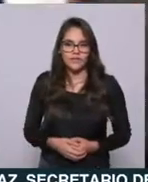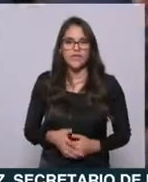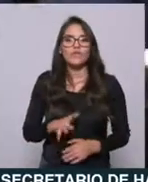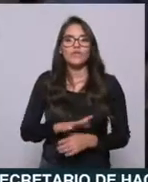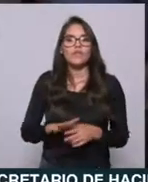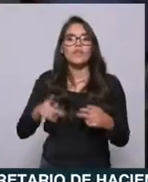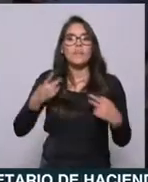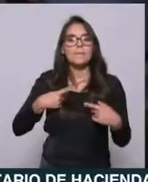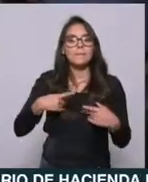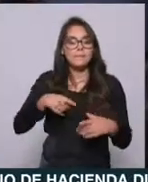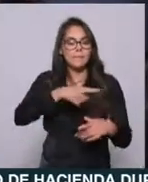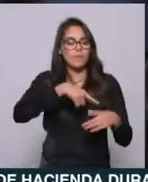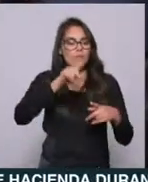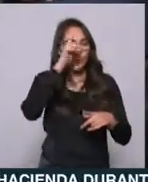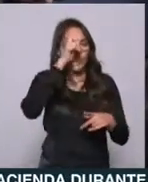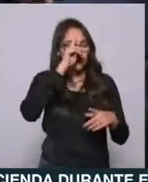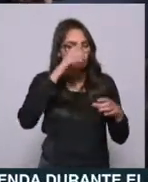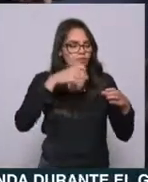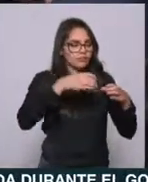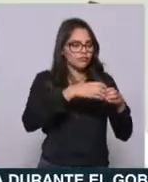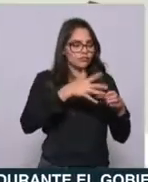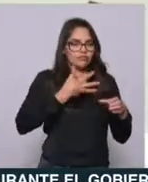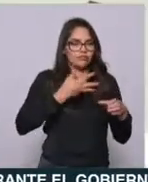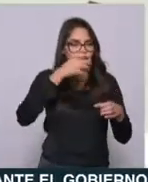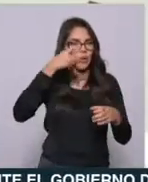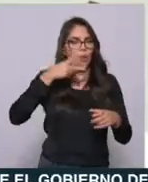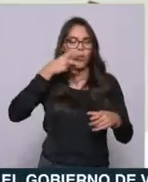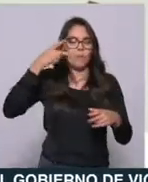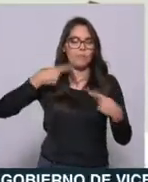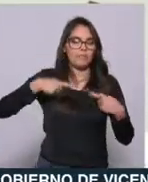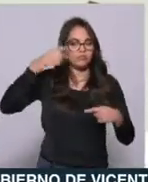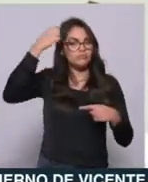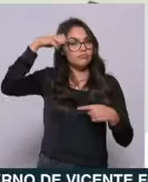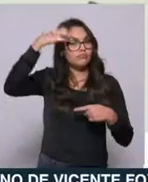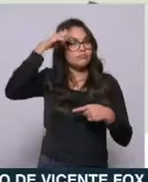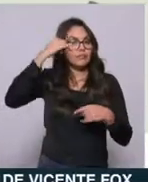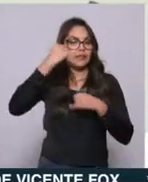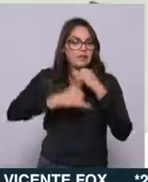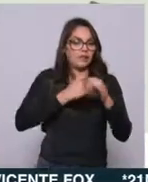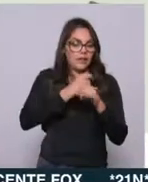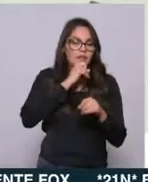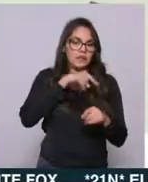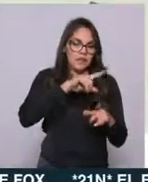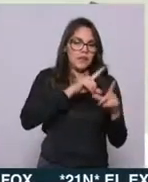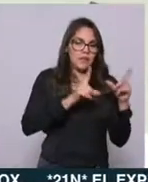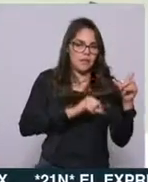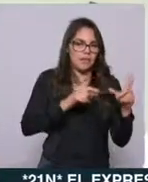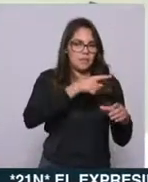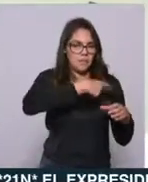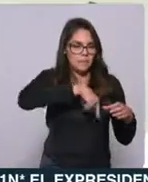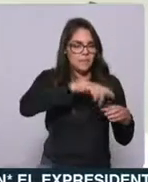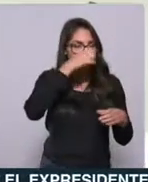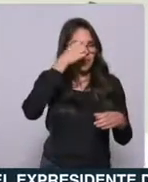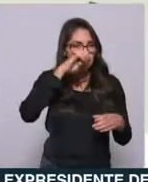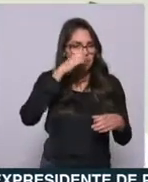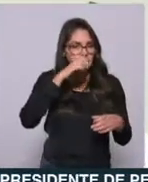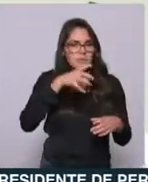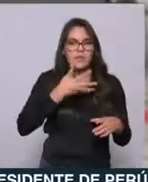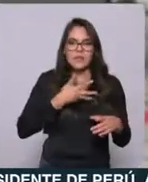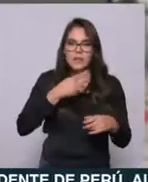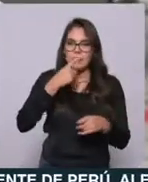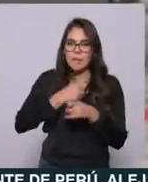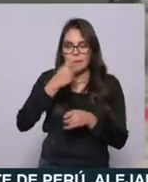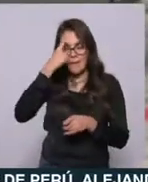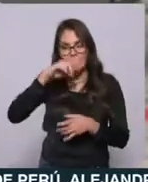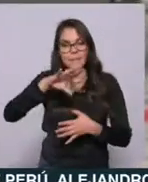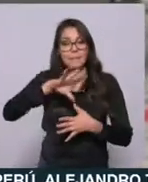por especialistas nacionales e internacionales. Este centro será pionero en la especialización en materia de anticorrupción en América Latina